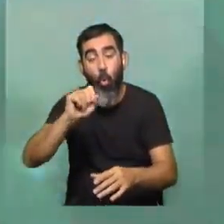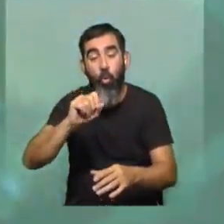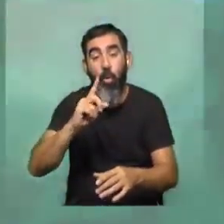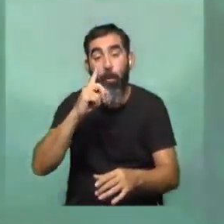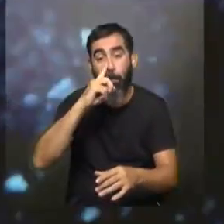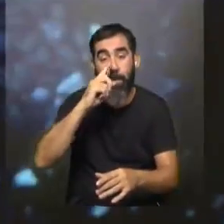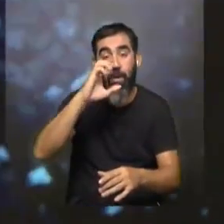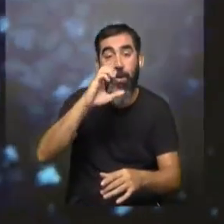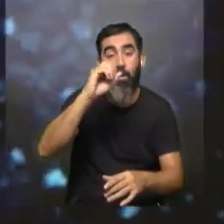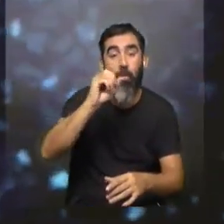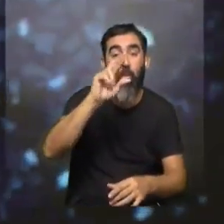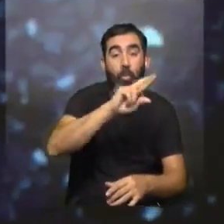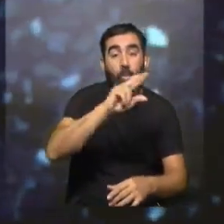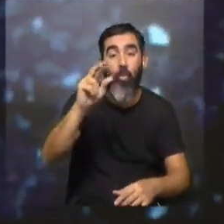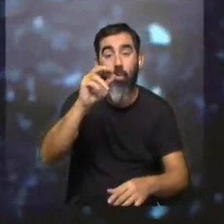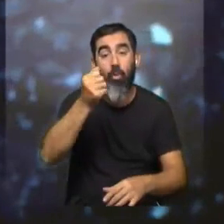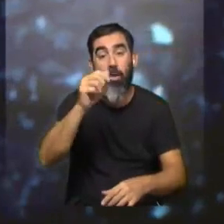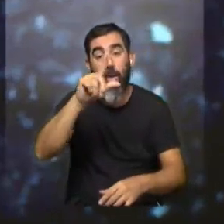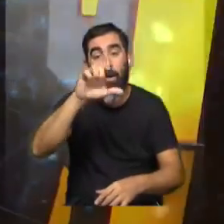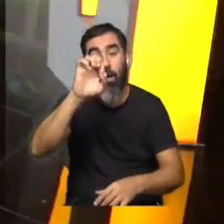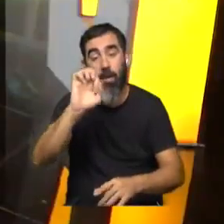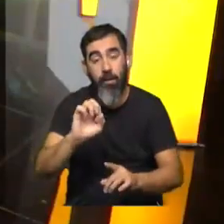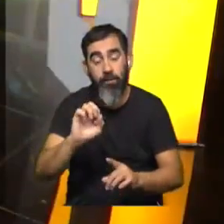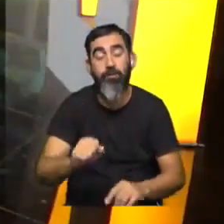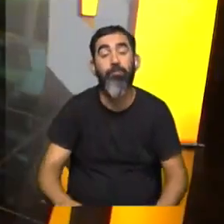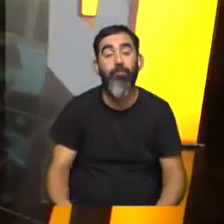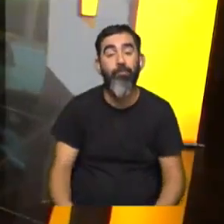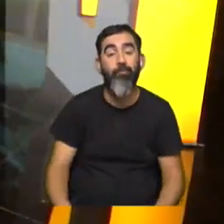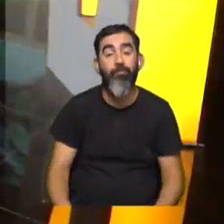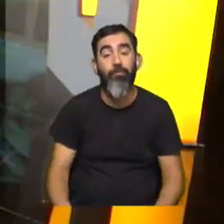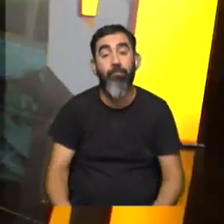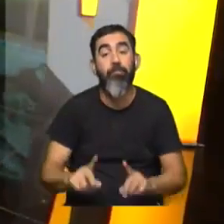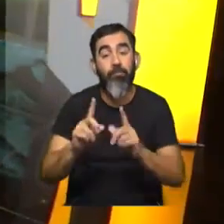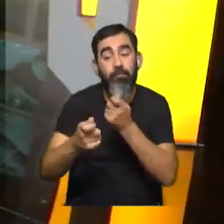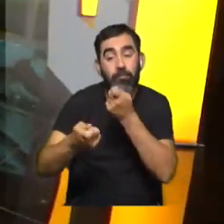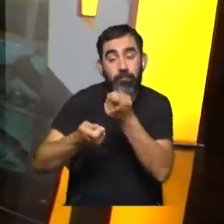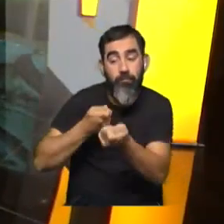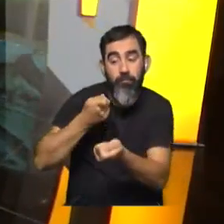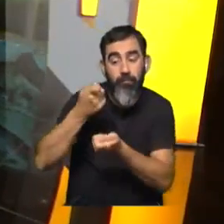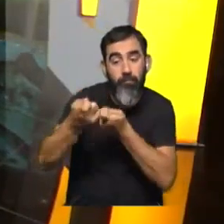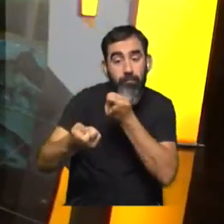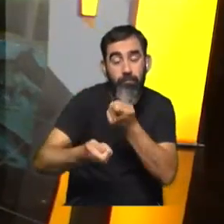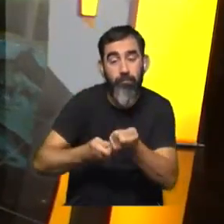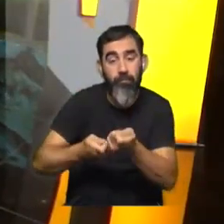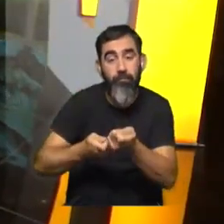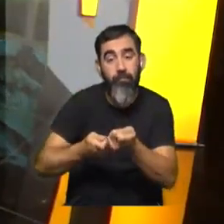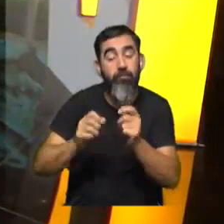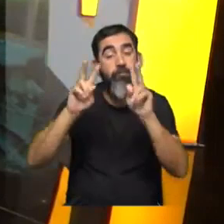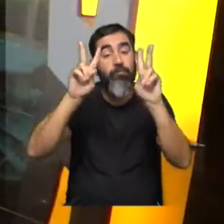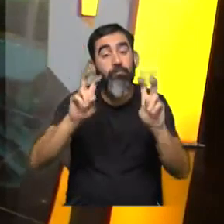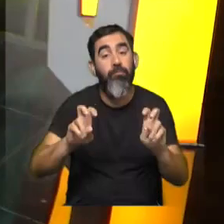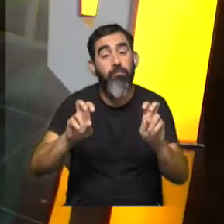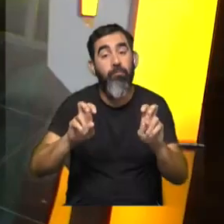de Corrales y también otras peculiaridades de su geografía, que va a incorporar también a lo que es la parte